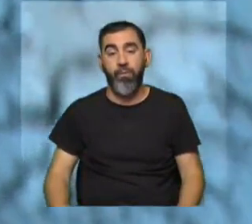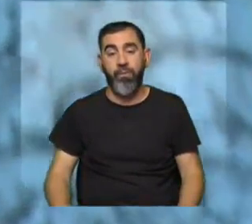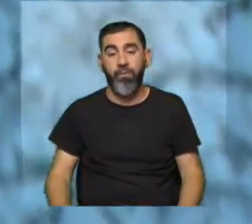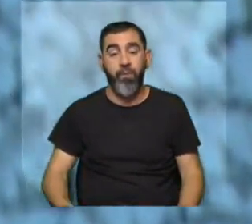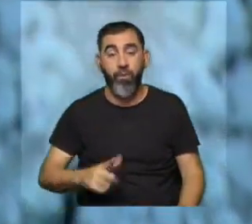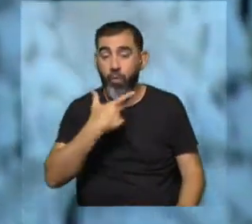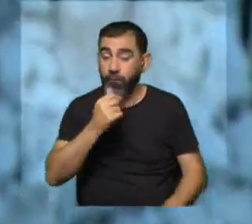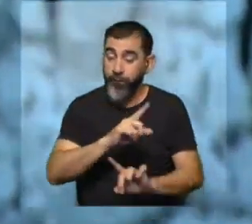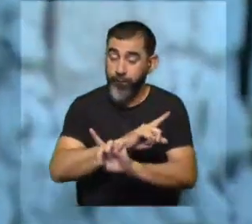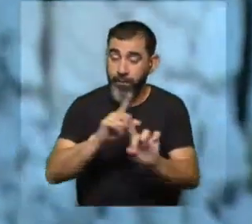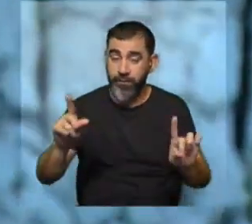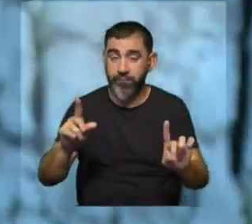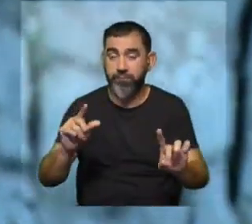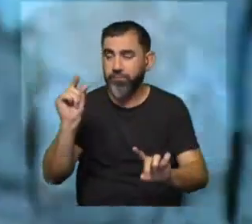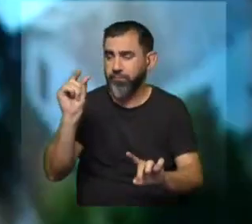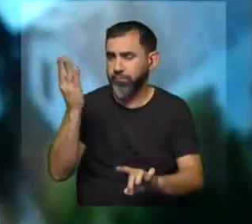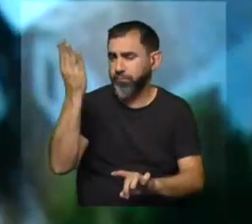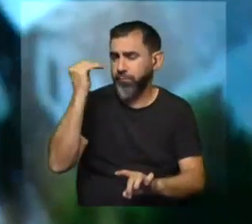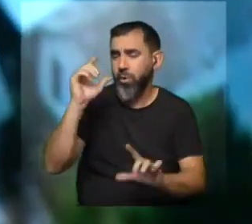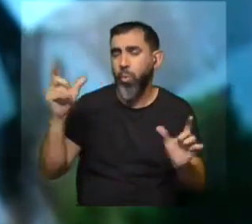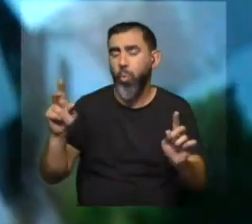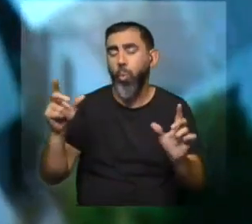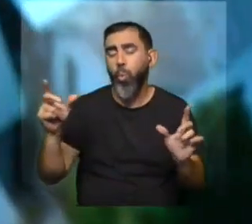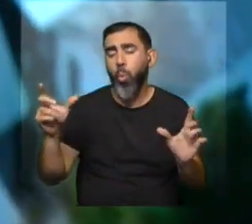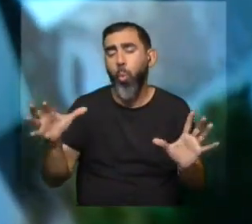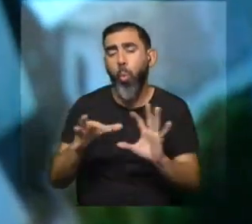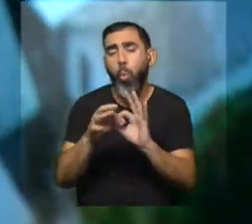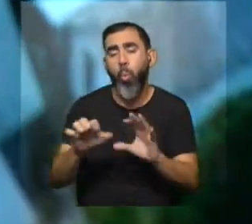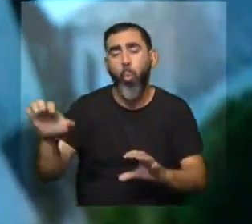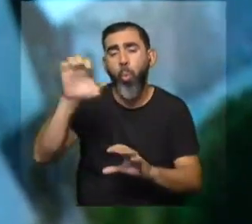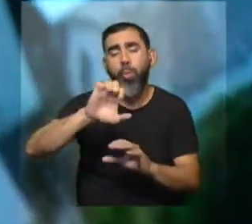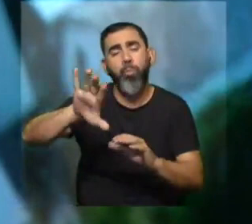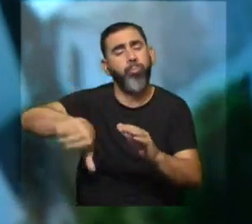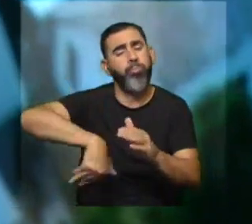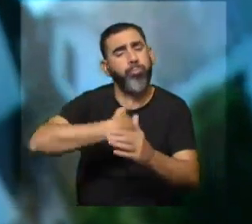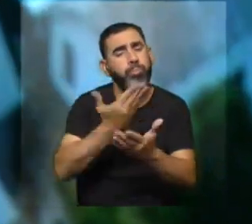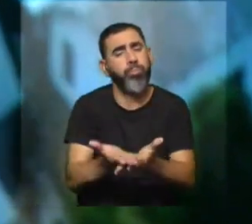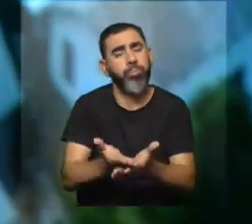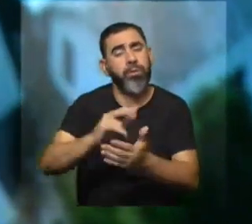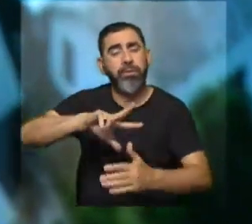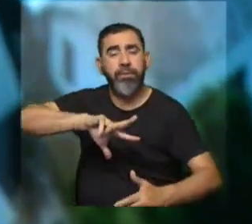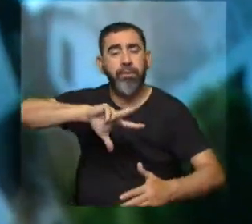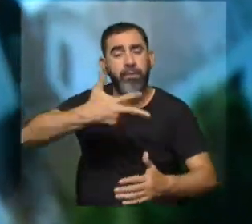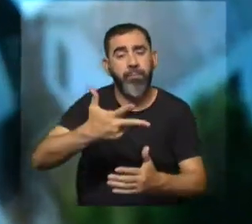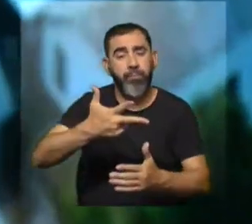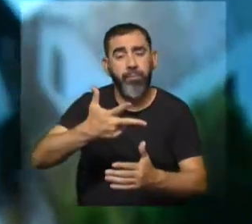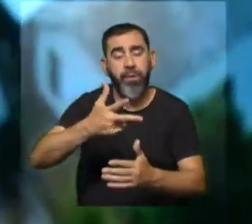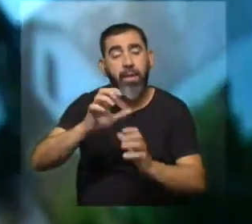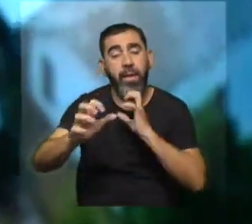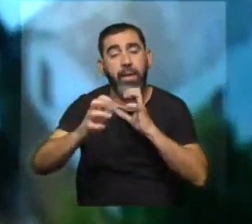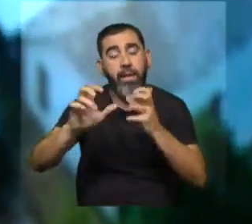Nada fácil. Hace poco la Unión Europea anunció que va a proponer triplicar la adopción de